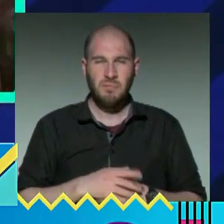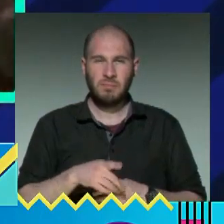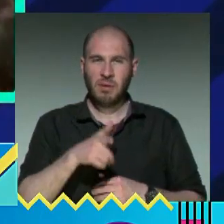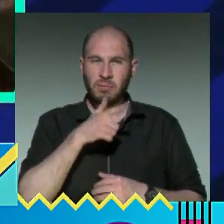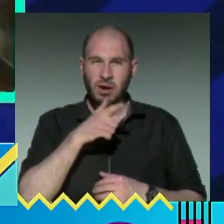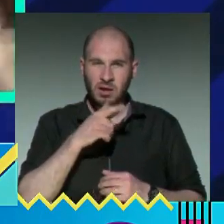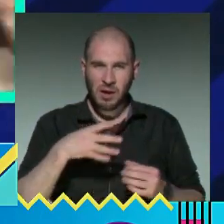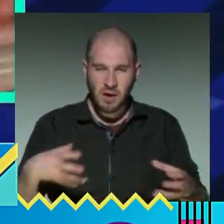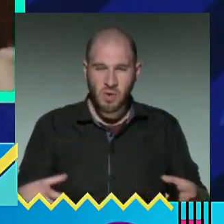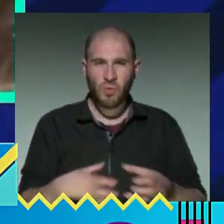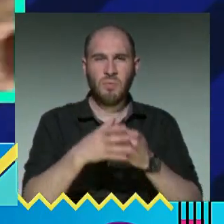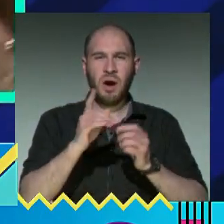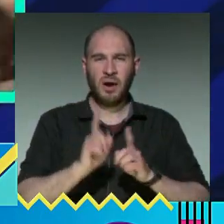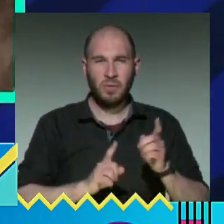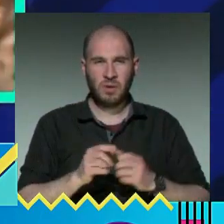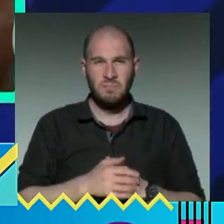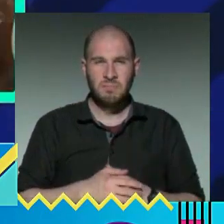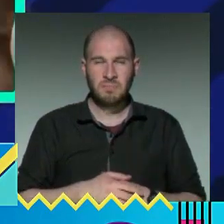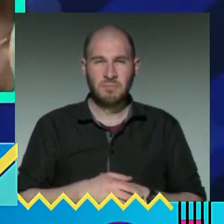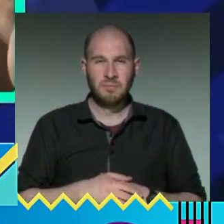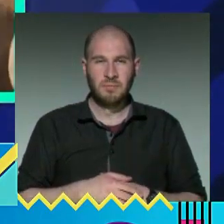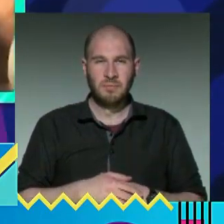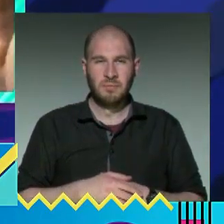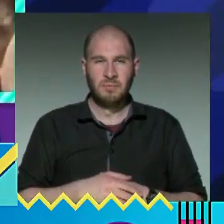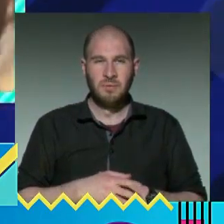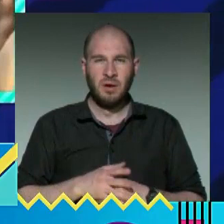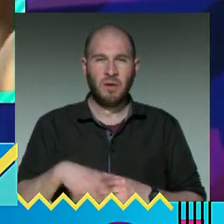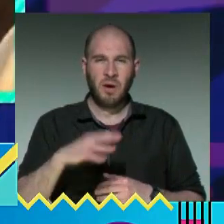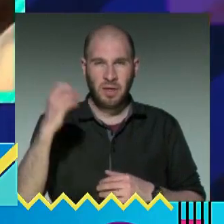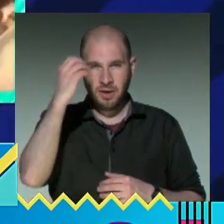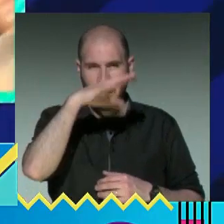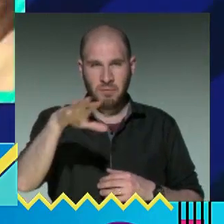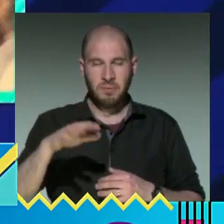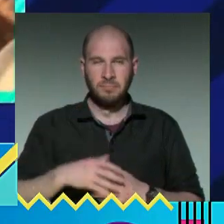de concentración en el sector agropecuario